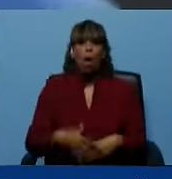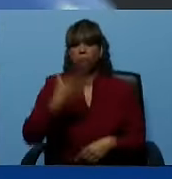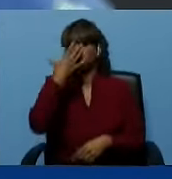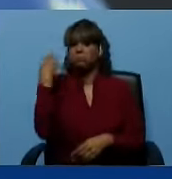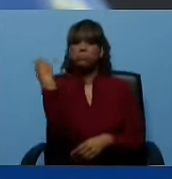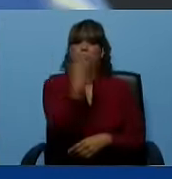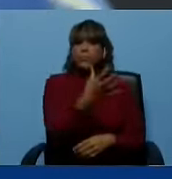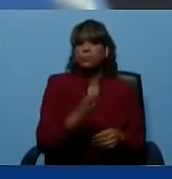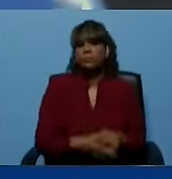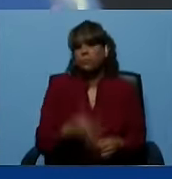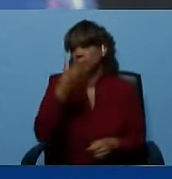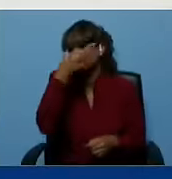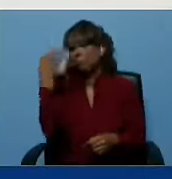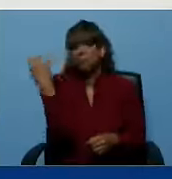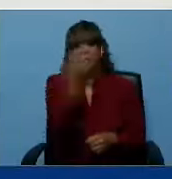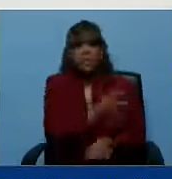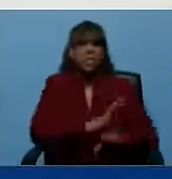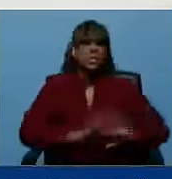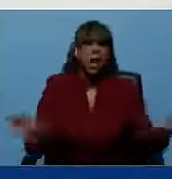inglés?